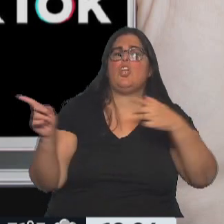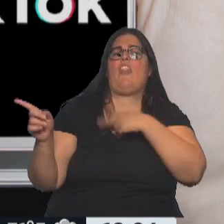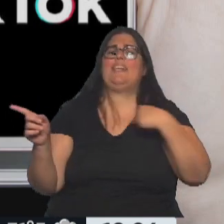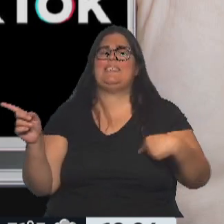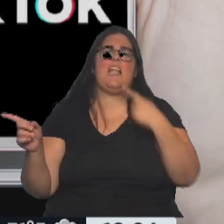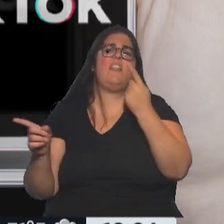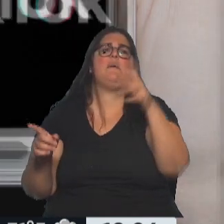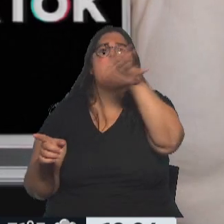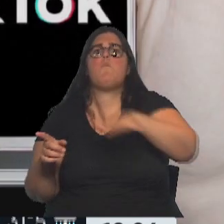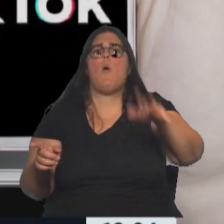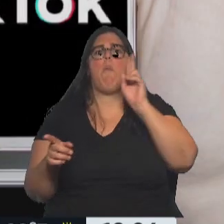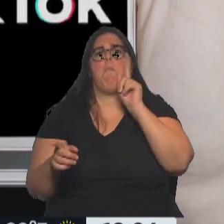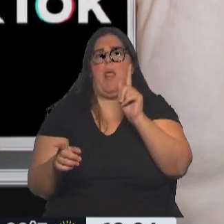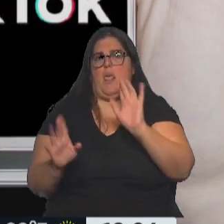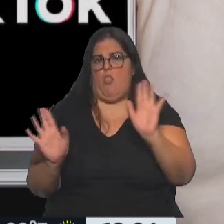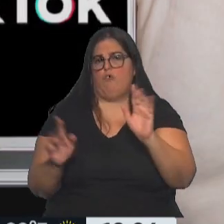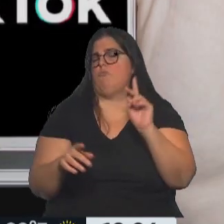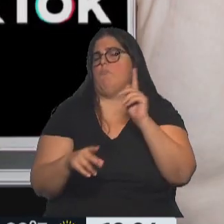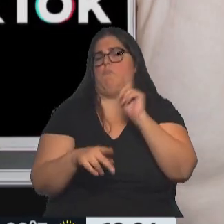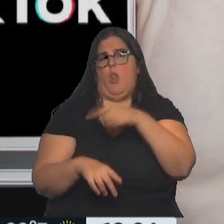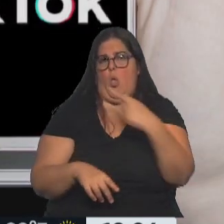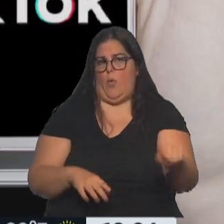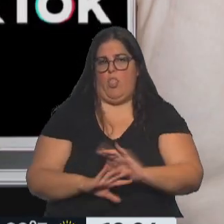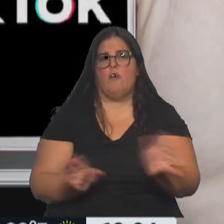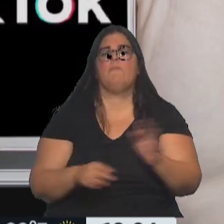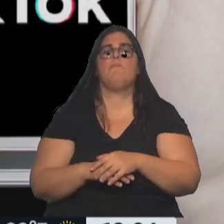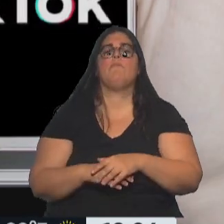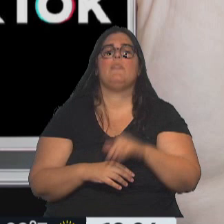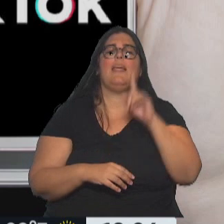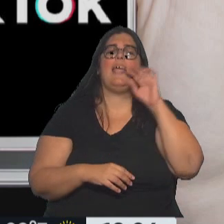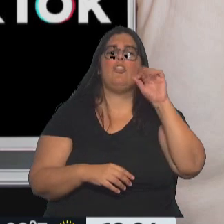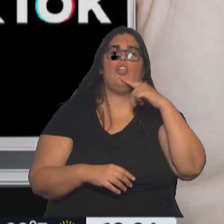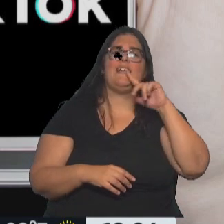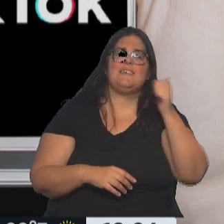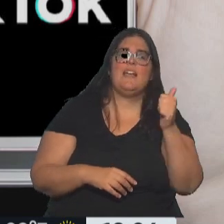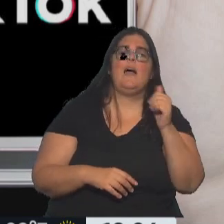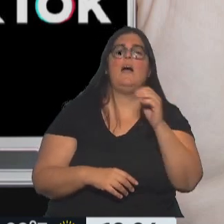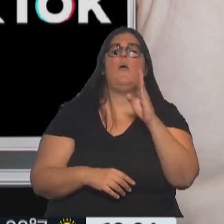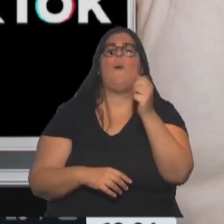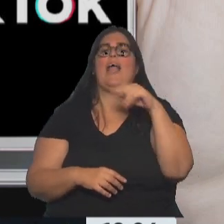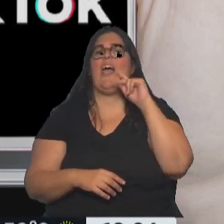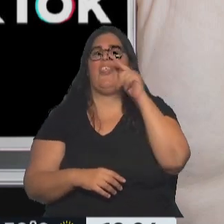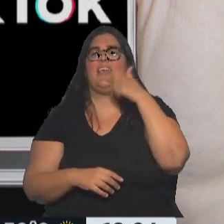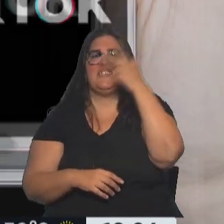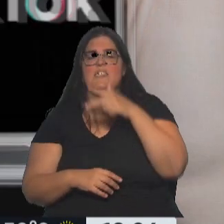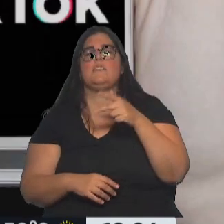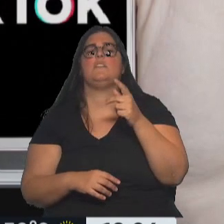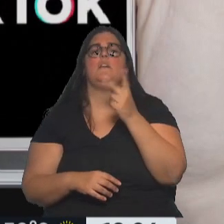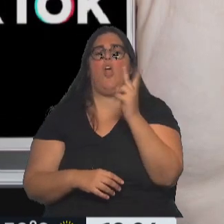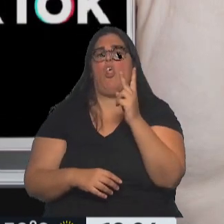la soberanía. En tanto que en Indonesia y Bangladesh, bloqueo intermitente en ambos